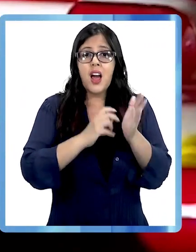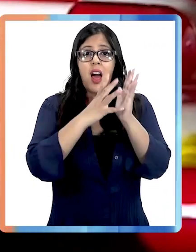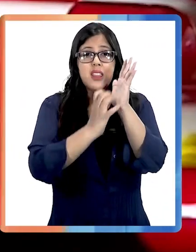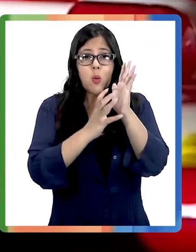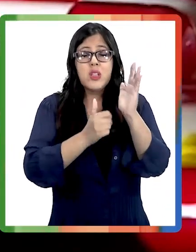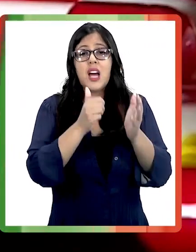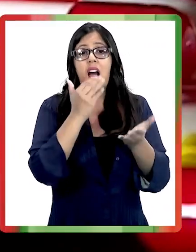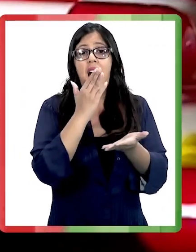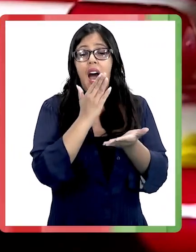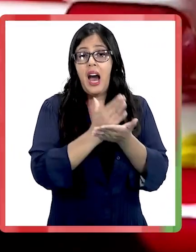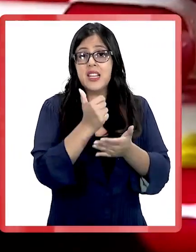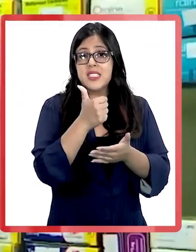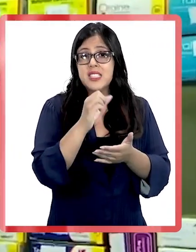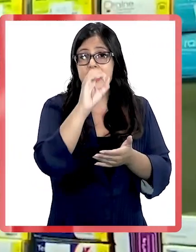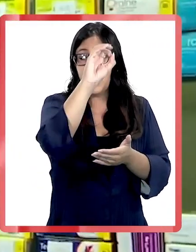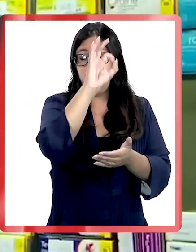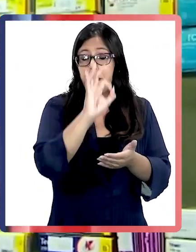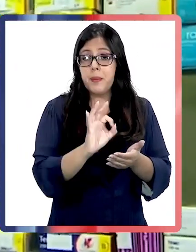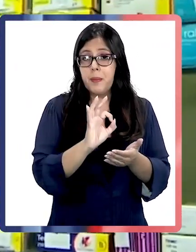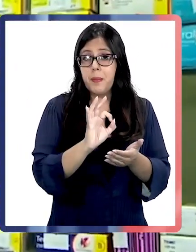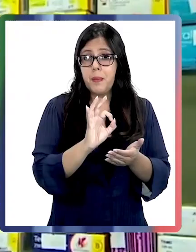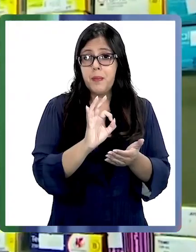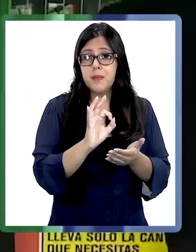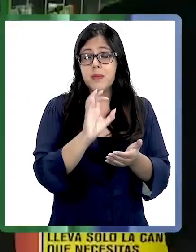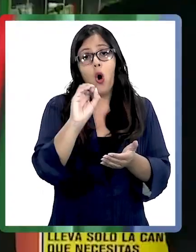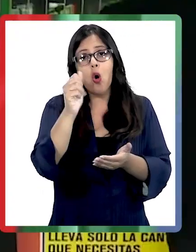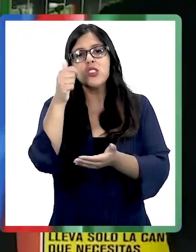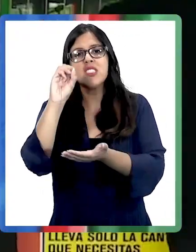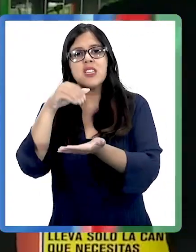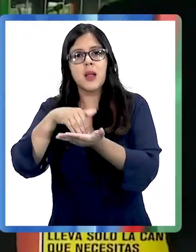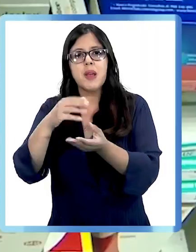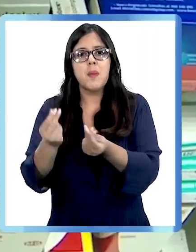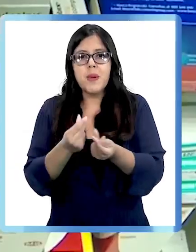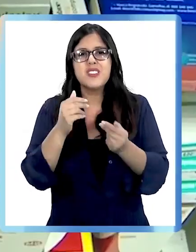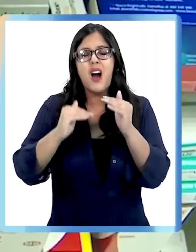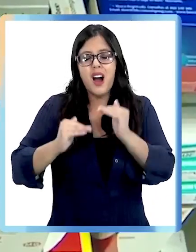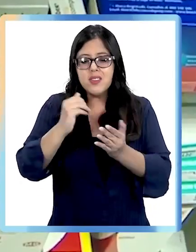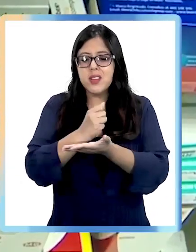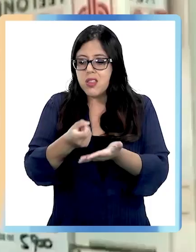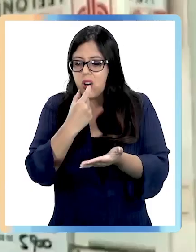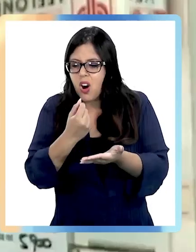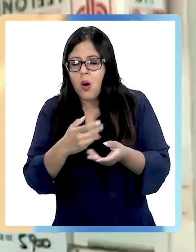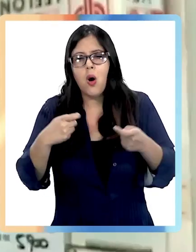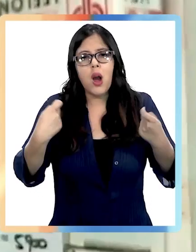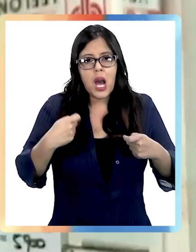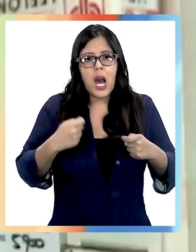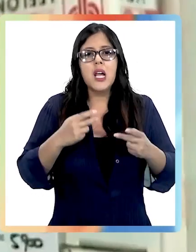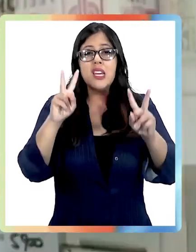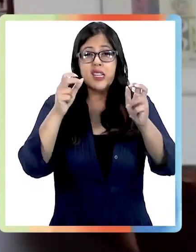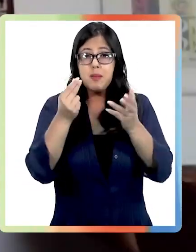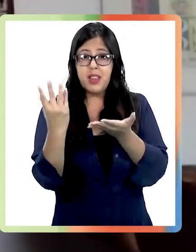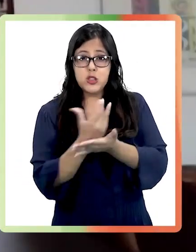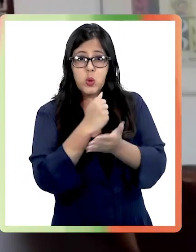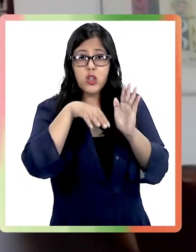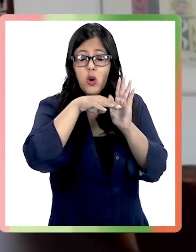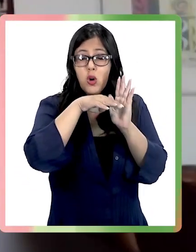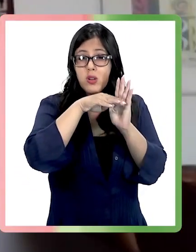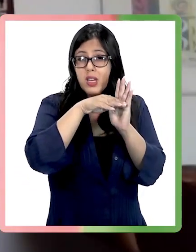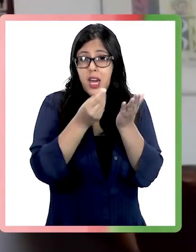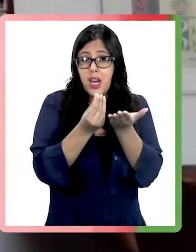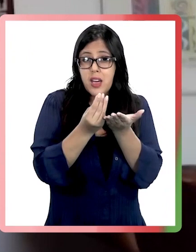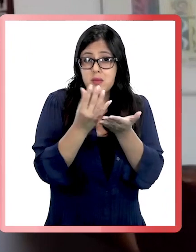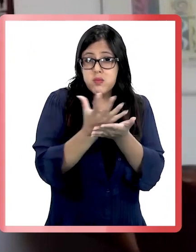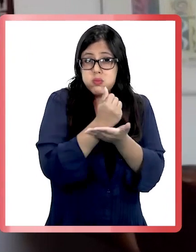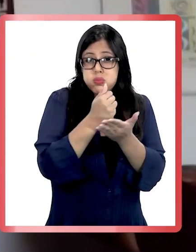las rebajas son de hasta 60.000 pesos, hay medicamentos que son muy caros, pensando en que el salario promedio en el